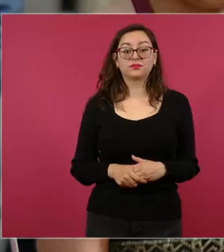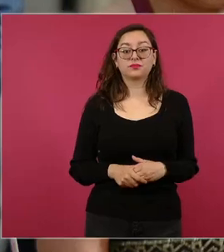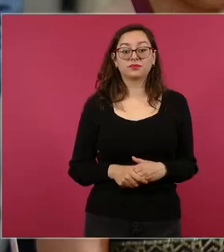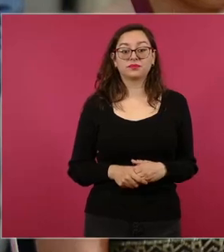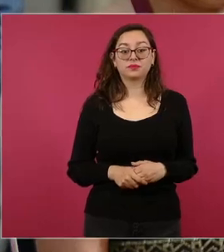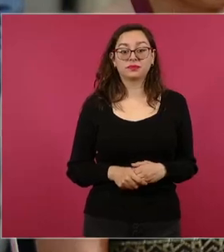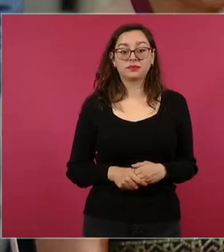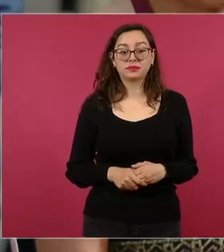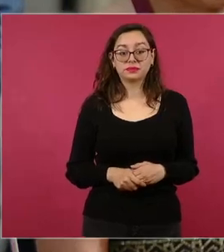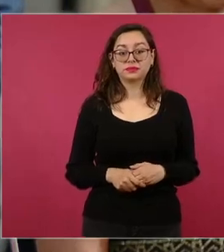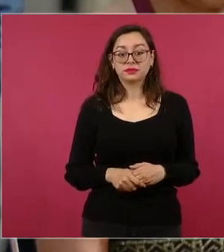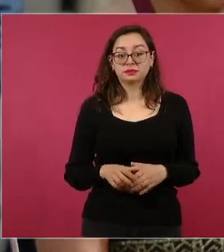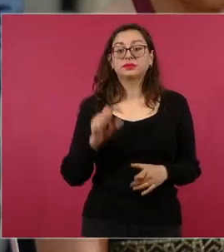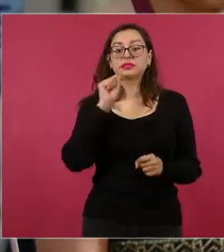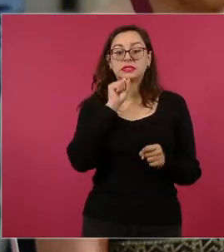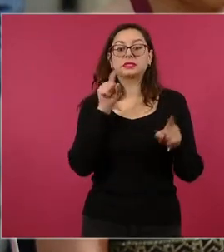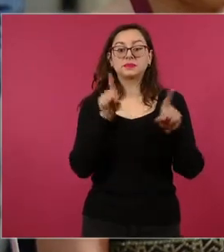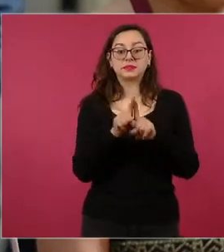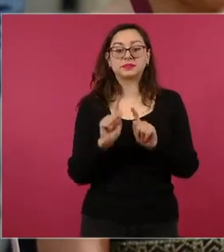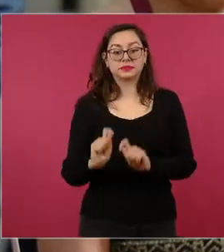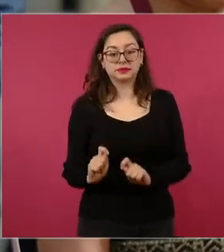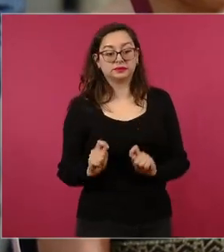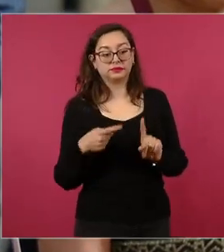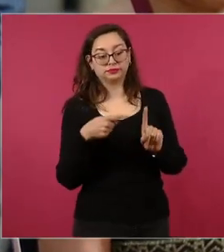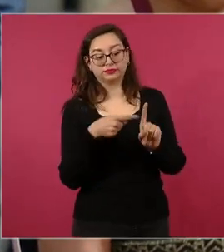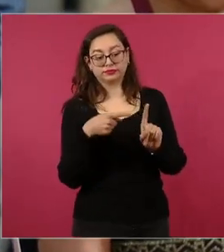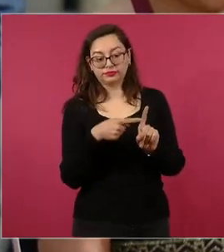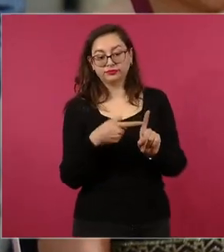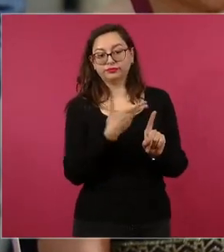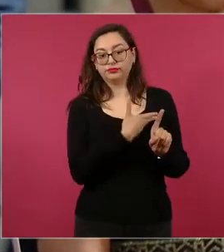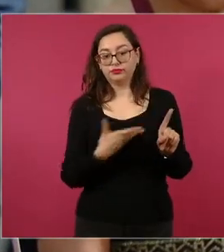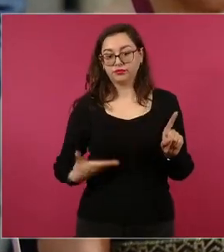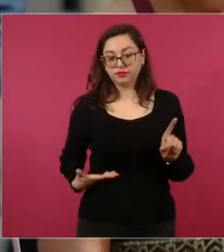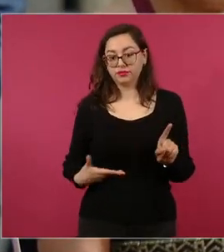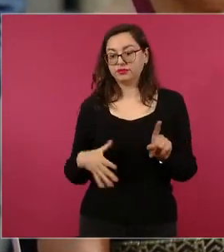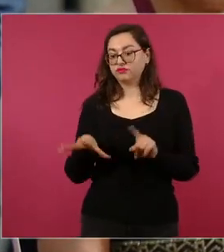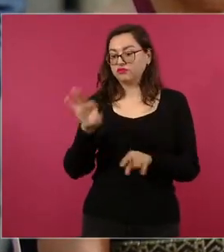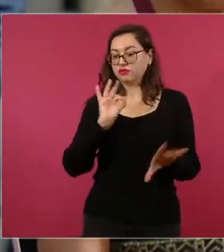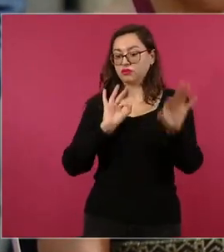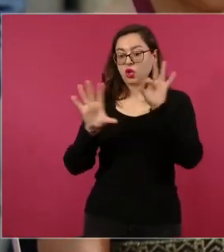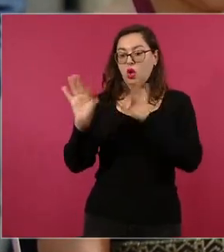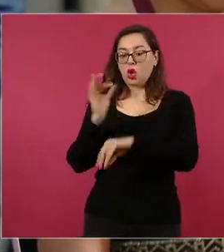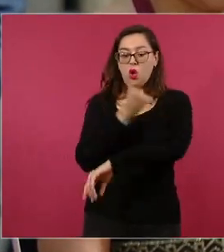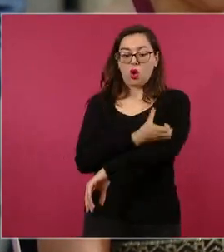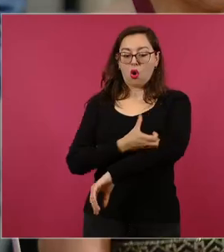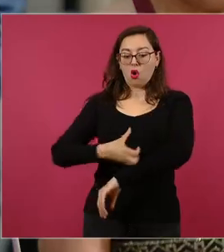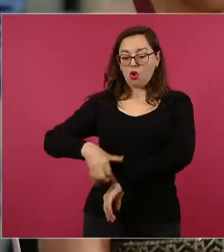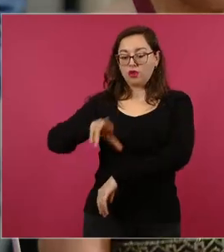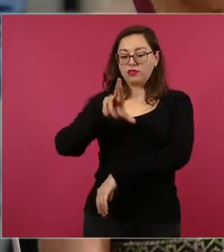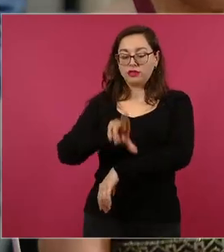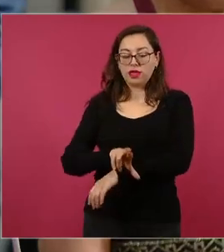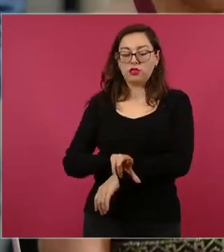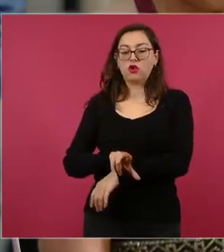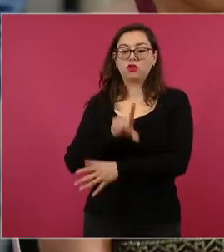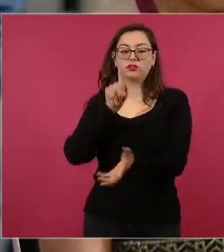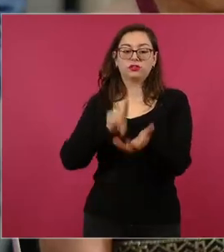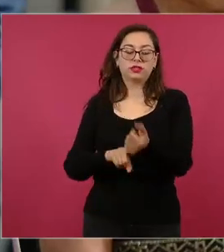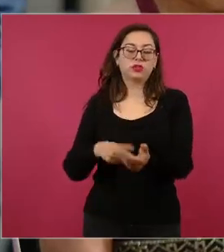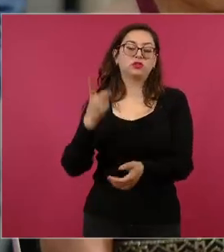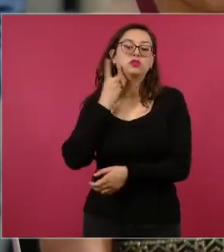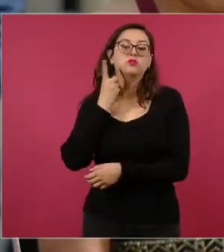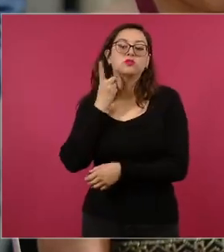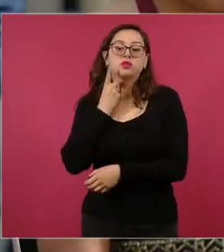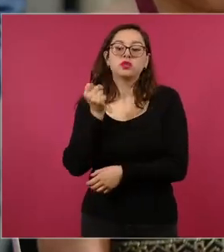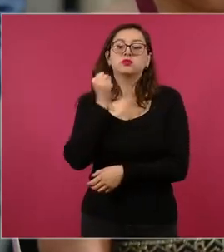también puede lo faculta para designar él a los coordinadores parlamentarios del Congreso Federal y a los